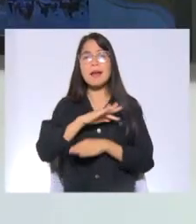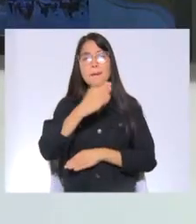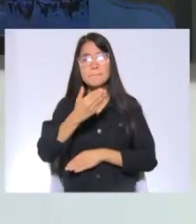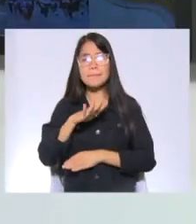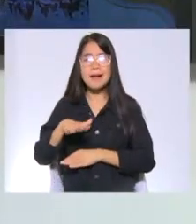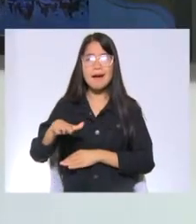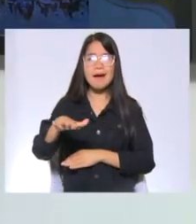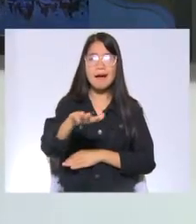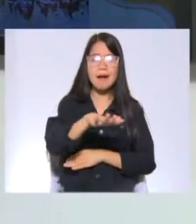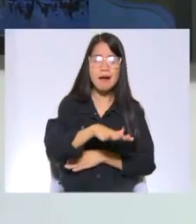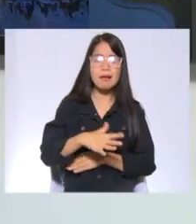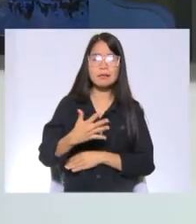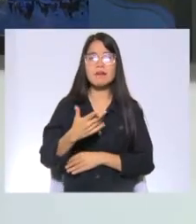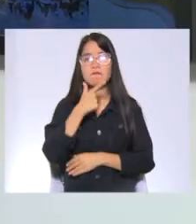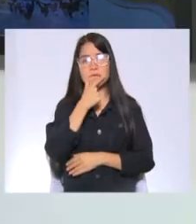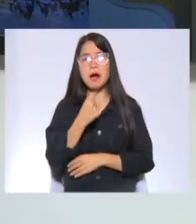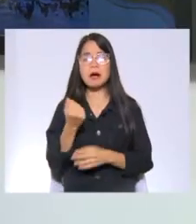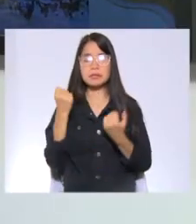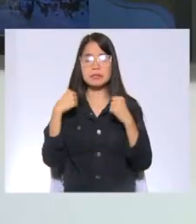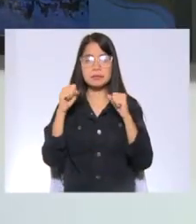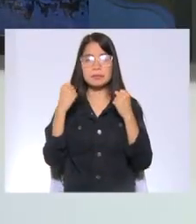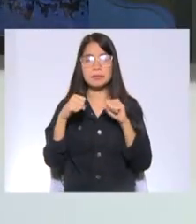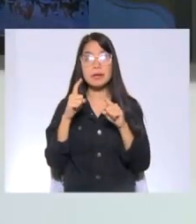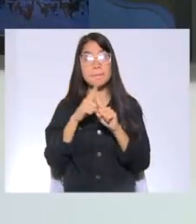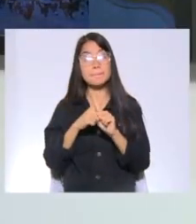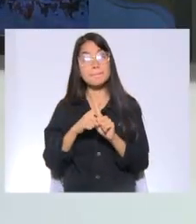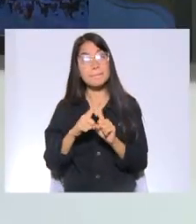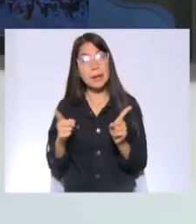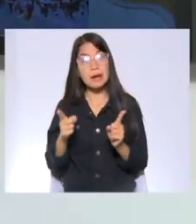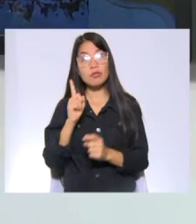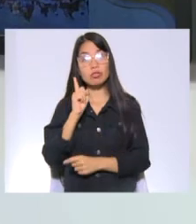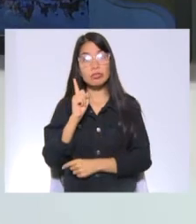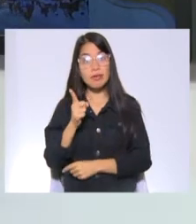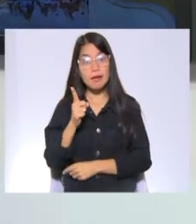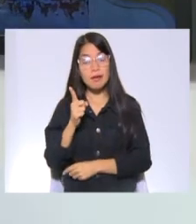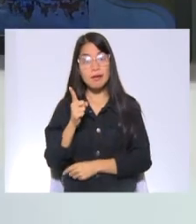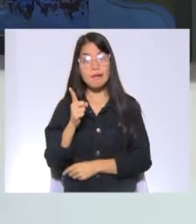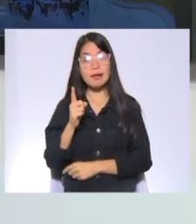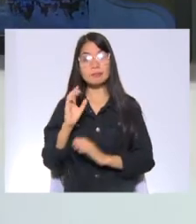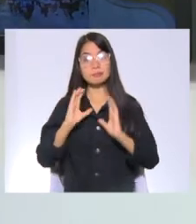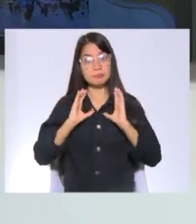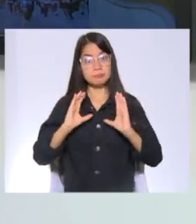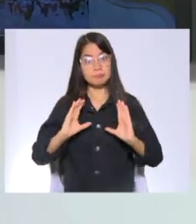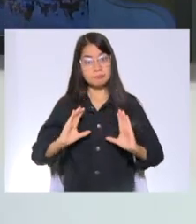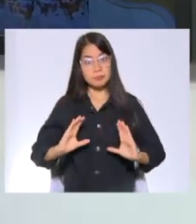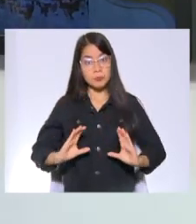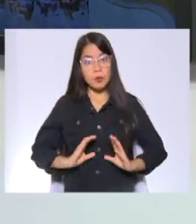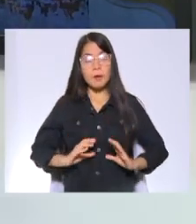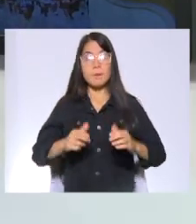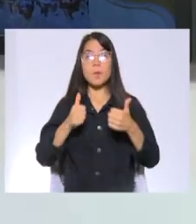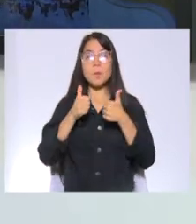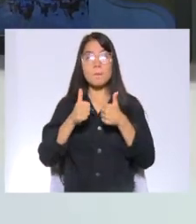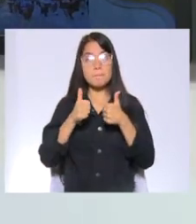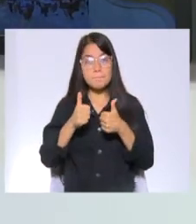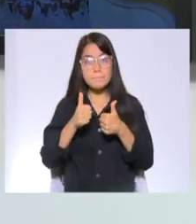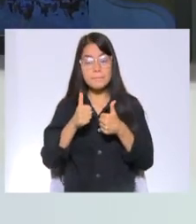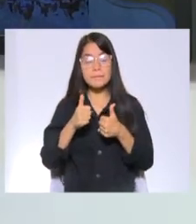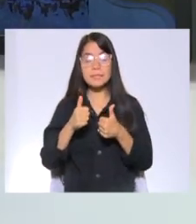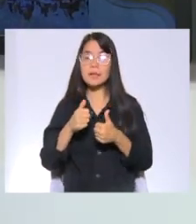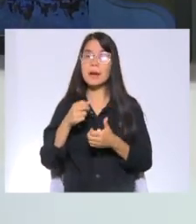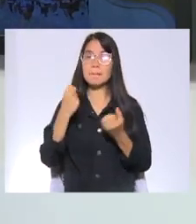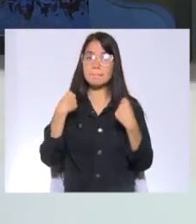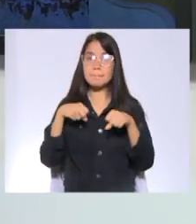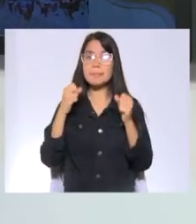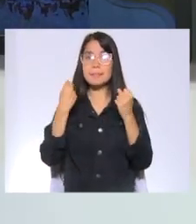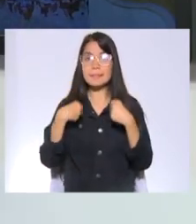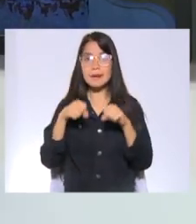muy fácil de practicar, hay que tener una gran capacidad atlética, un gran consumo de oxígeno para ustedes comenzar a